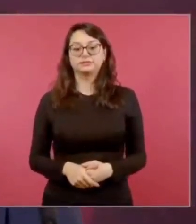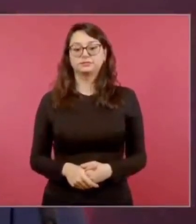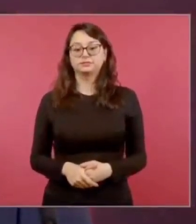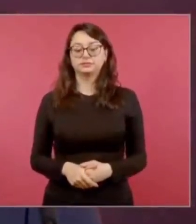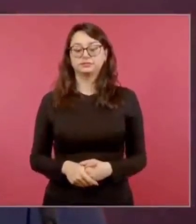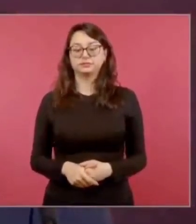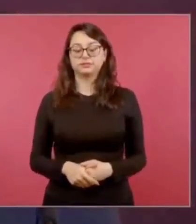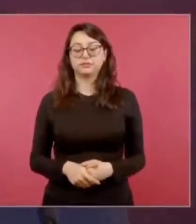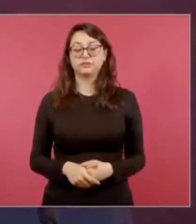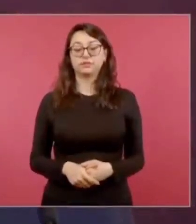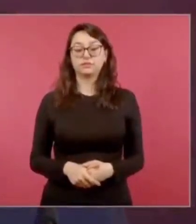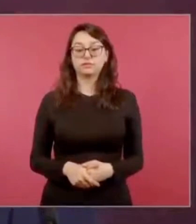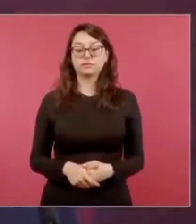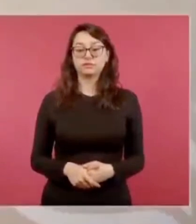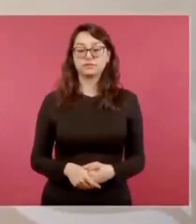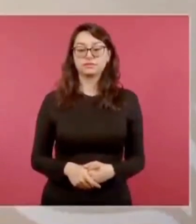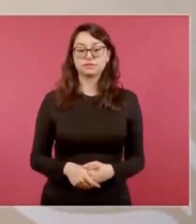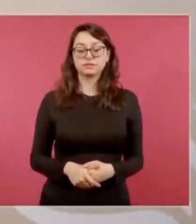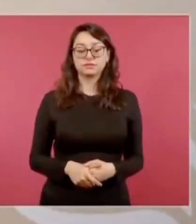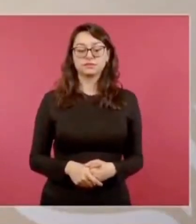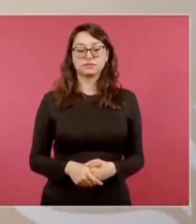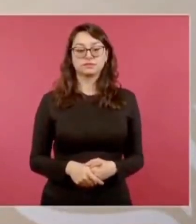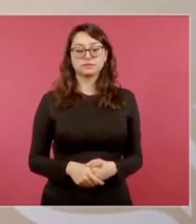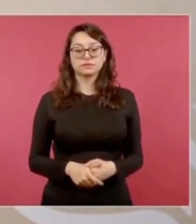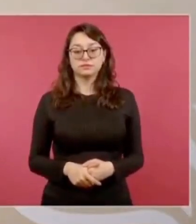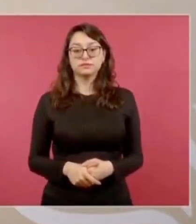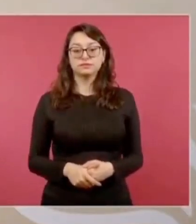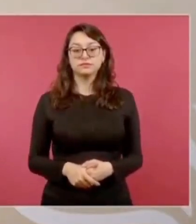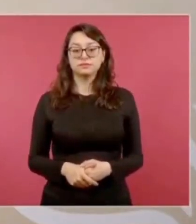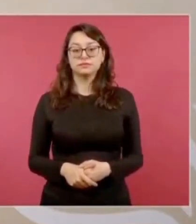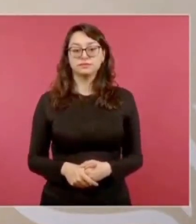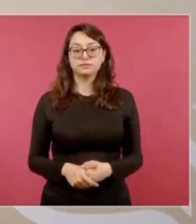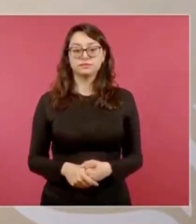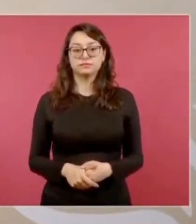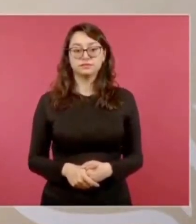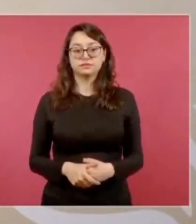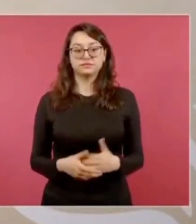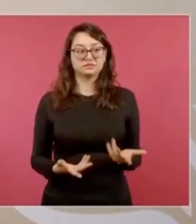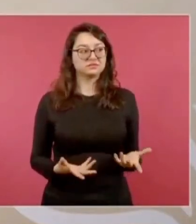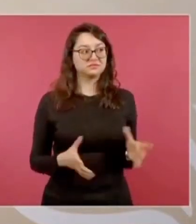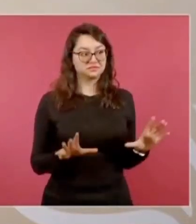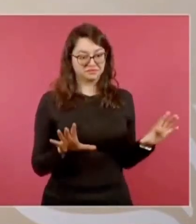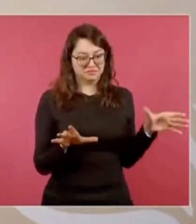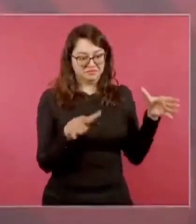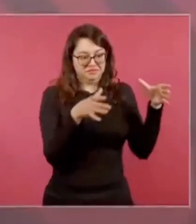No se puede llevar a cabo una transformación con los opresores.